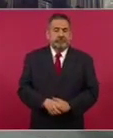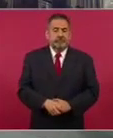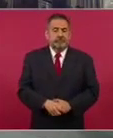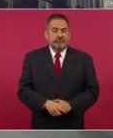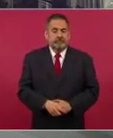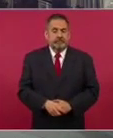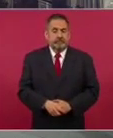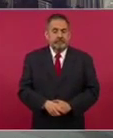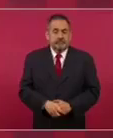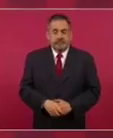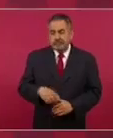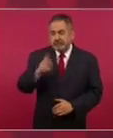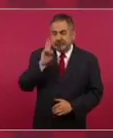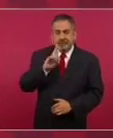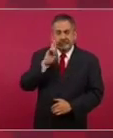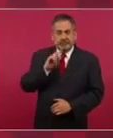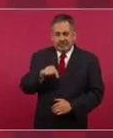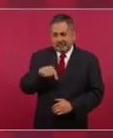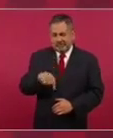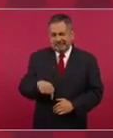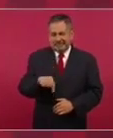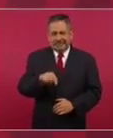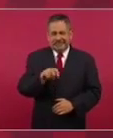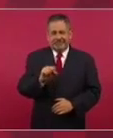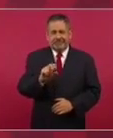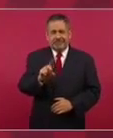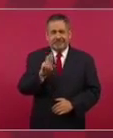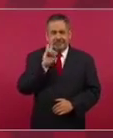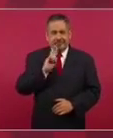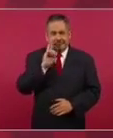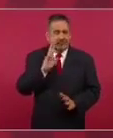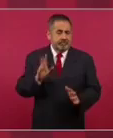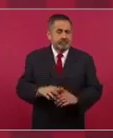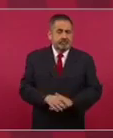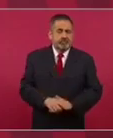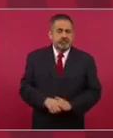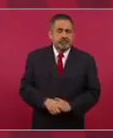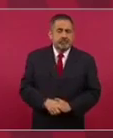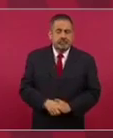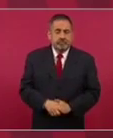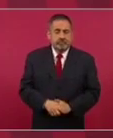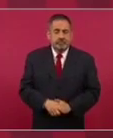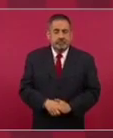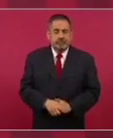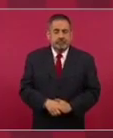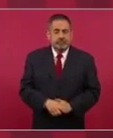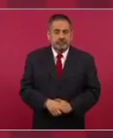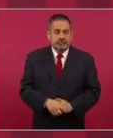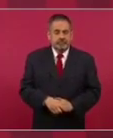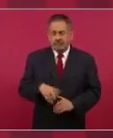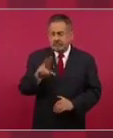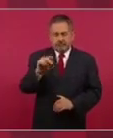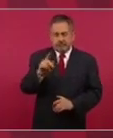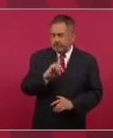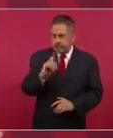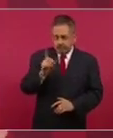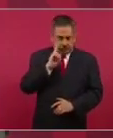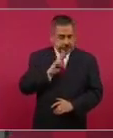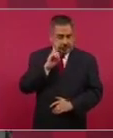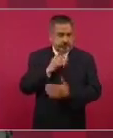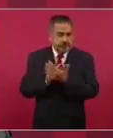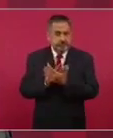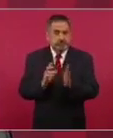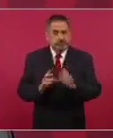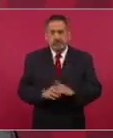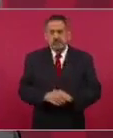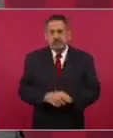Pues a ver si lo hago este fin de semana. ¿Rechacen primero la constitucional? No, la voy a mandar. Si es que…